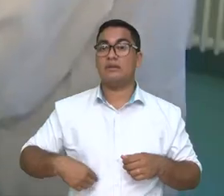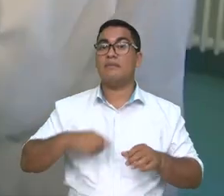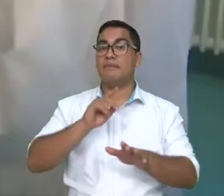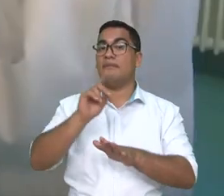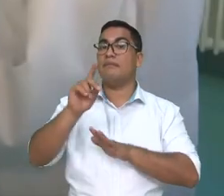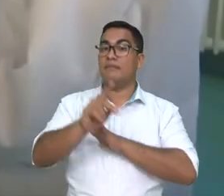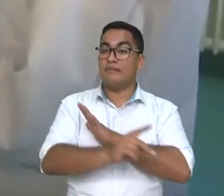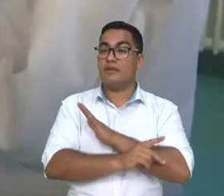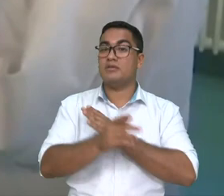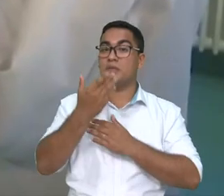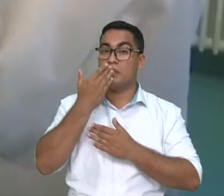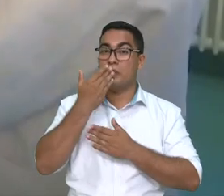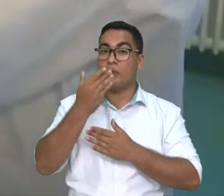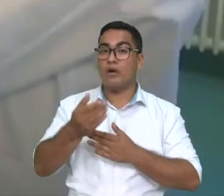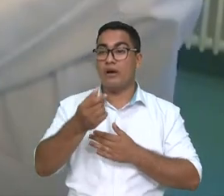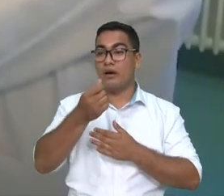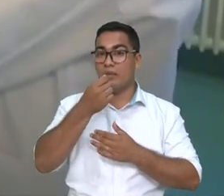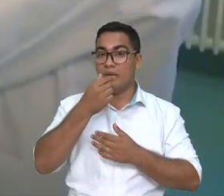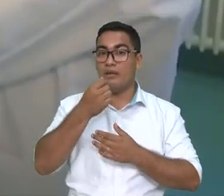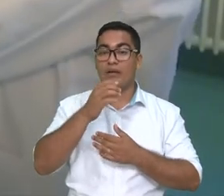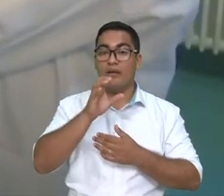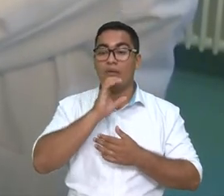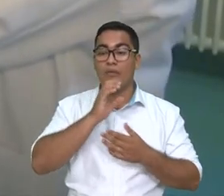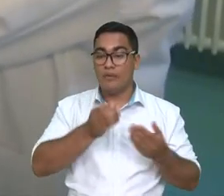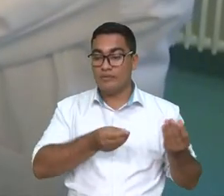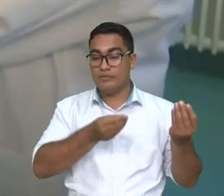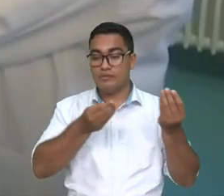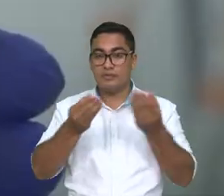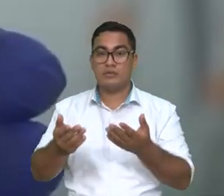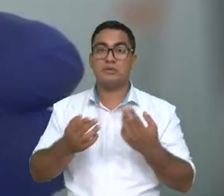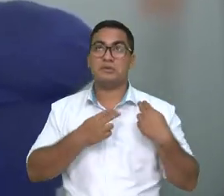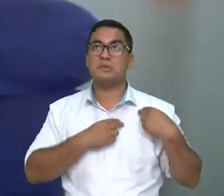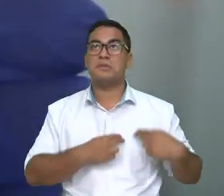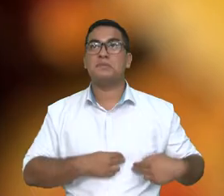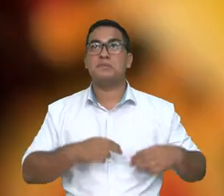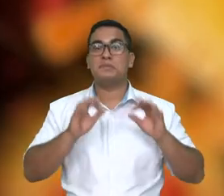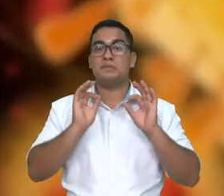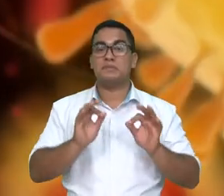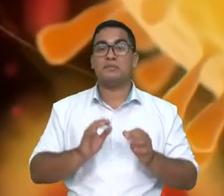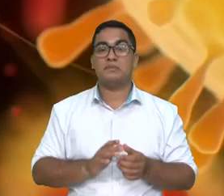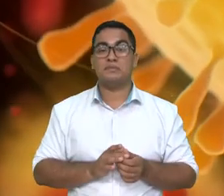industriales beneficiados del ingenio cubano y su actitud humanitaria.